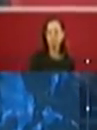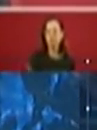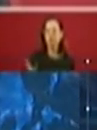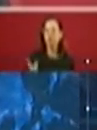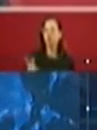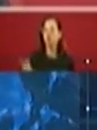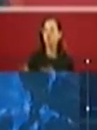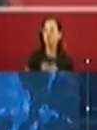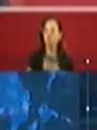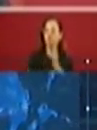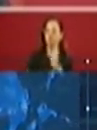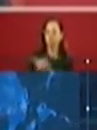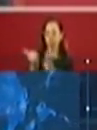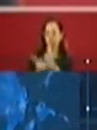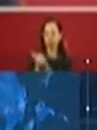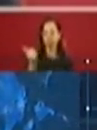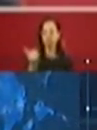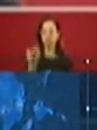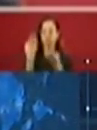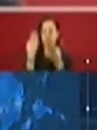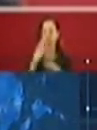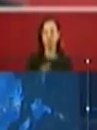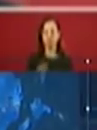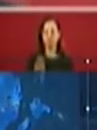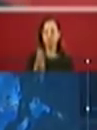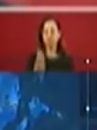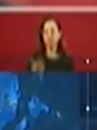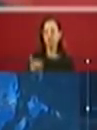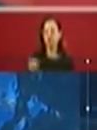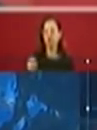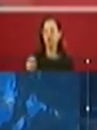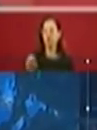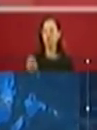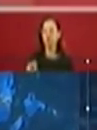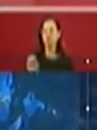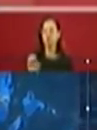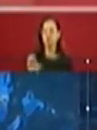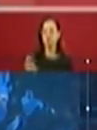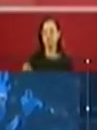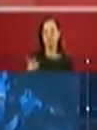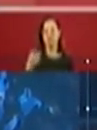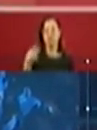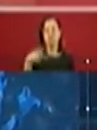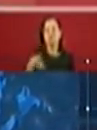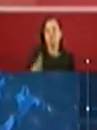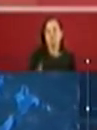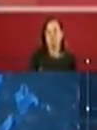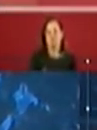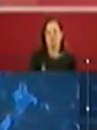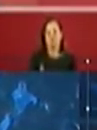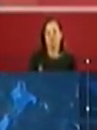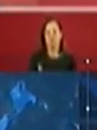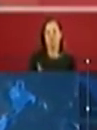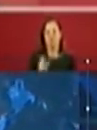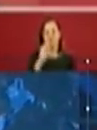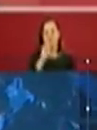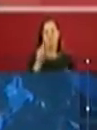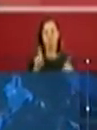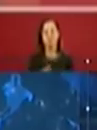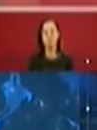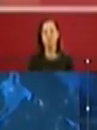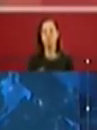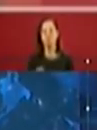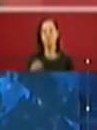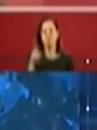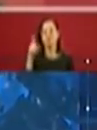se cumplen, por cierto, 238 días sin que el presidente entregue sus análisis de salud. Bueno, por supuesto,